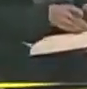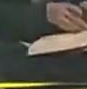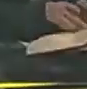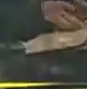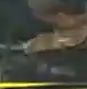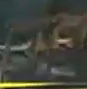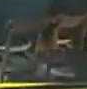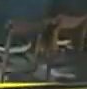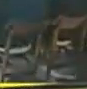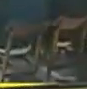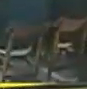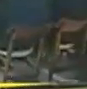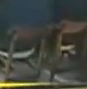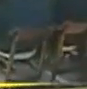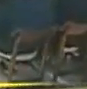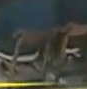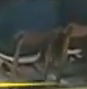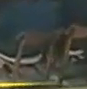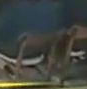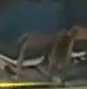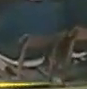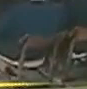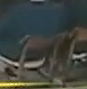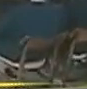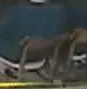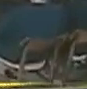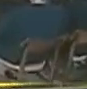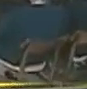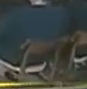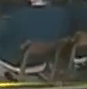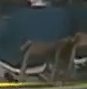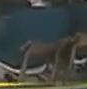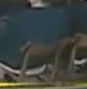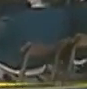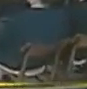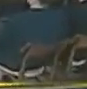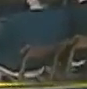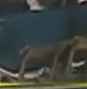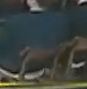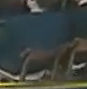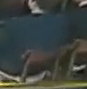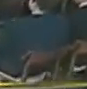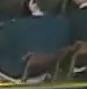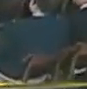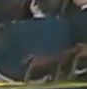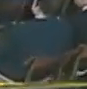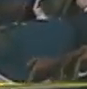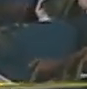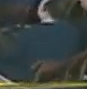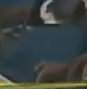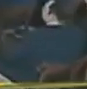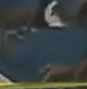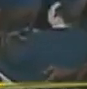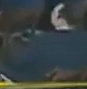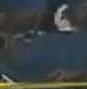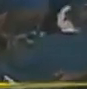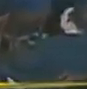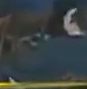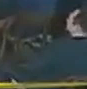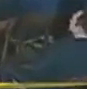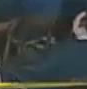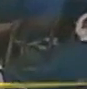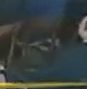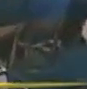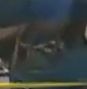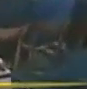Muy buenas tardes, presidente Nicolás Maduro Moro, vicepresidentes sectoriales, ministro, ministra, presidente del Banco Central de